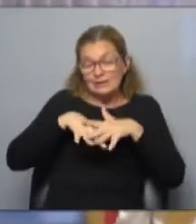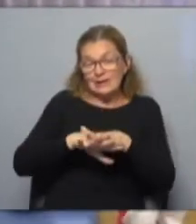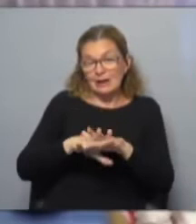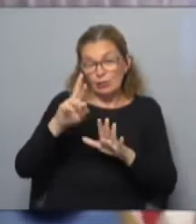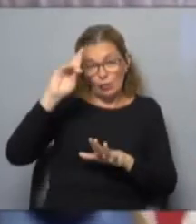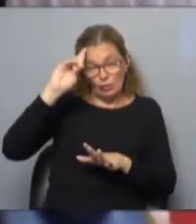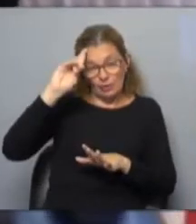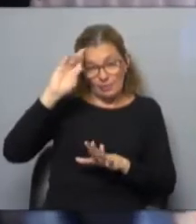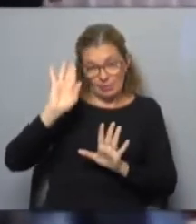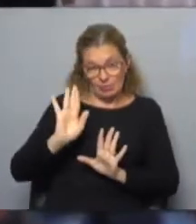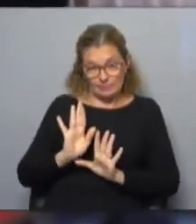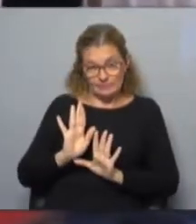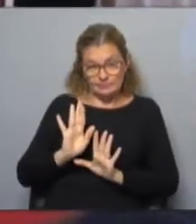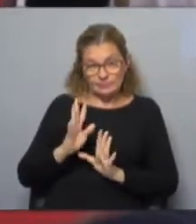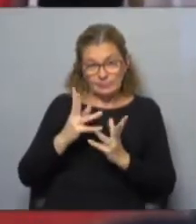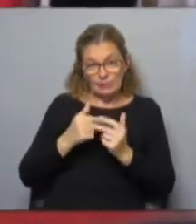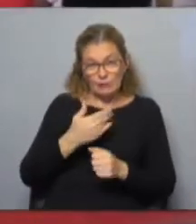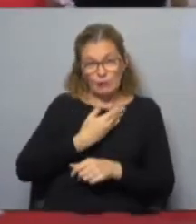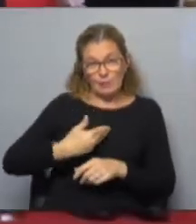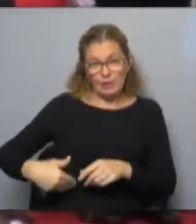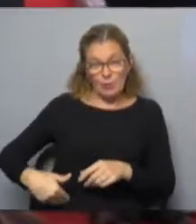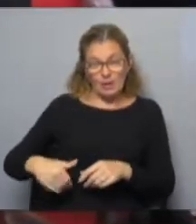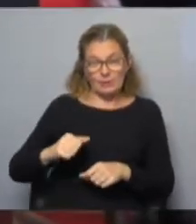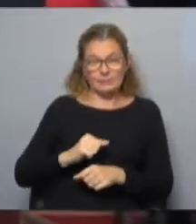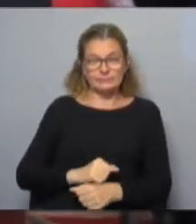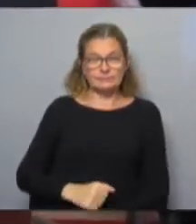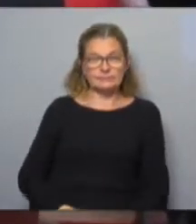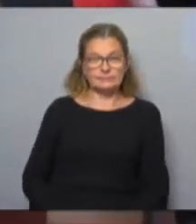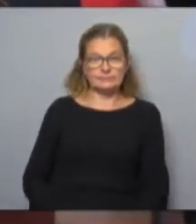respeto de las soberanías y las formas de gobierno de las Américas.